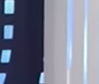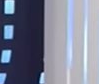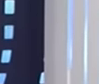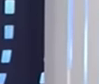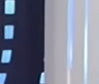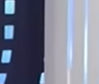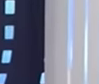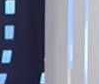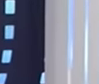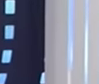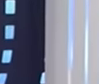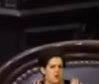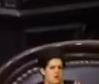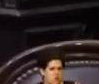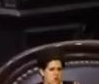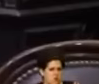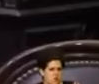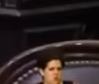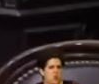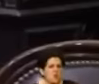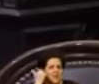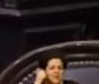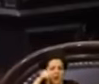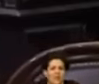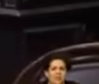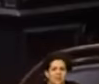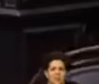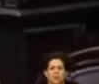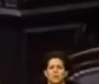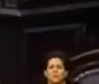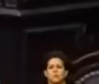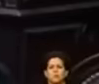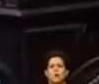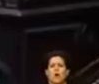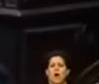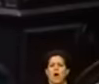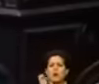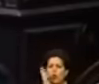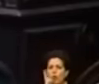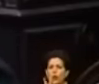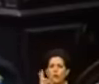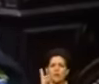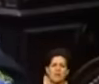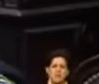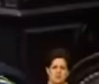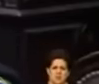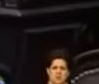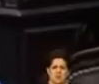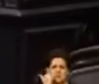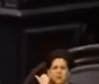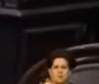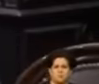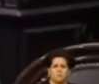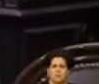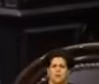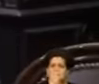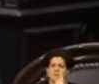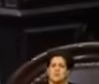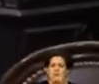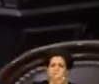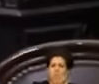miramos. Este debate ya fue dado en el año 2016 y